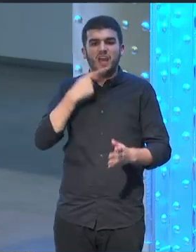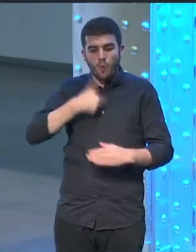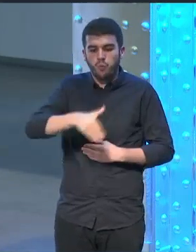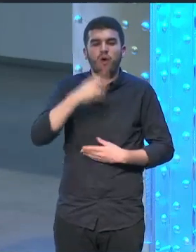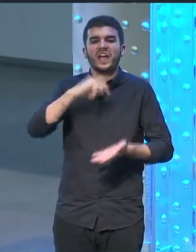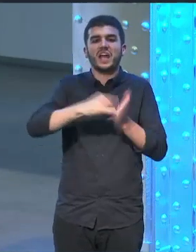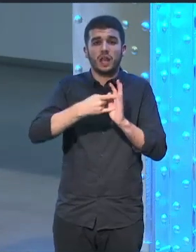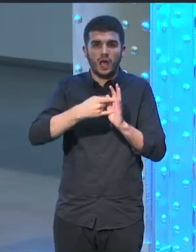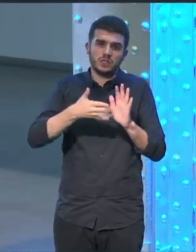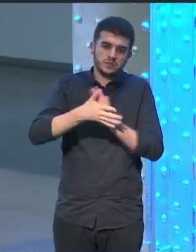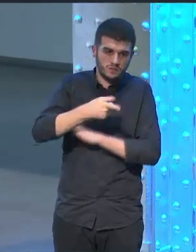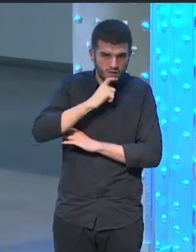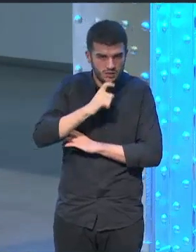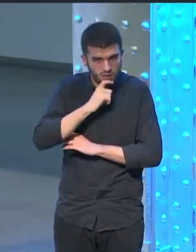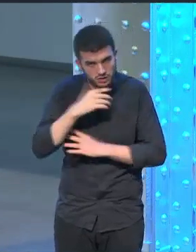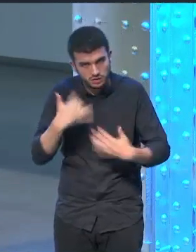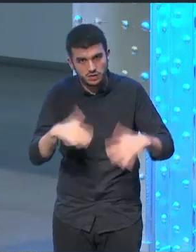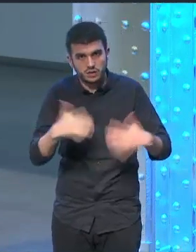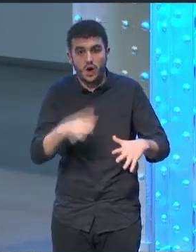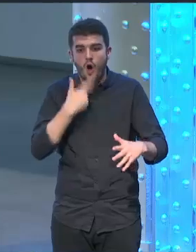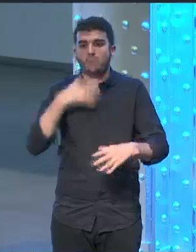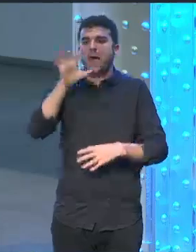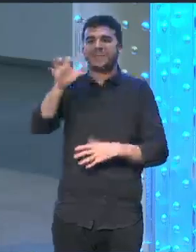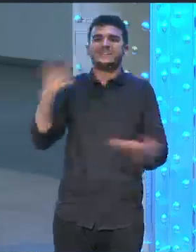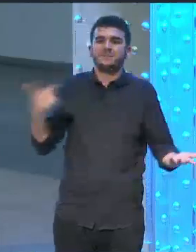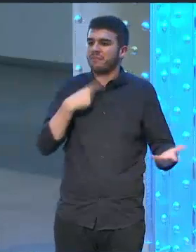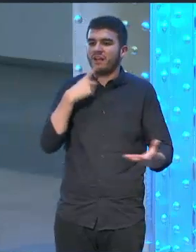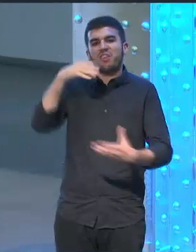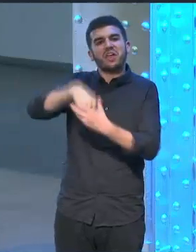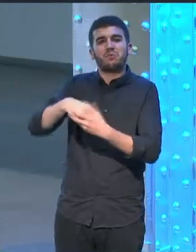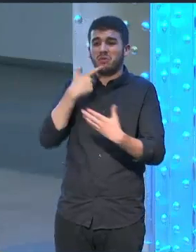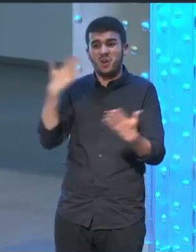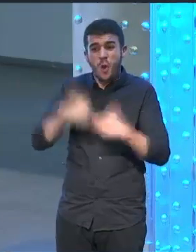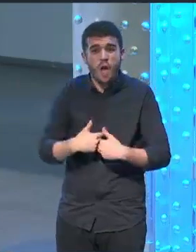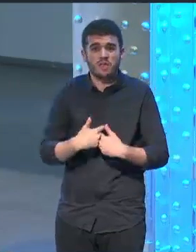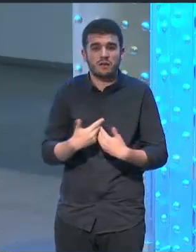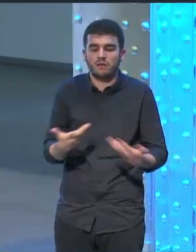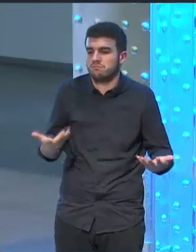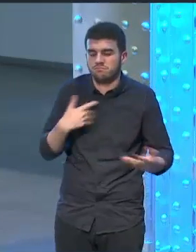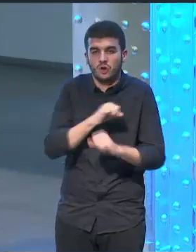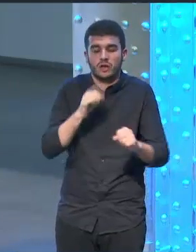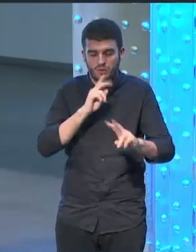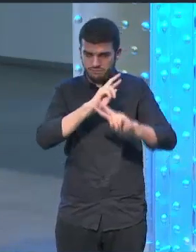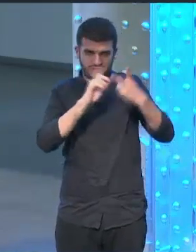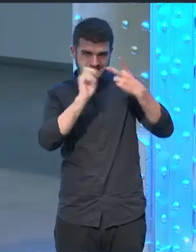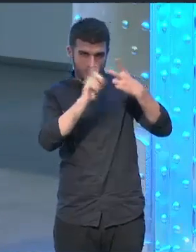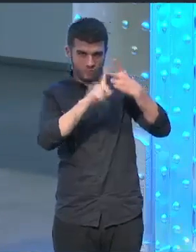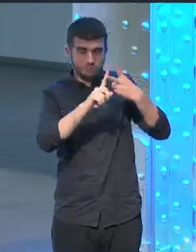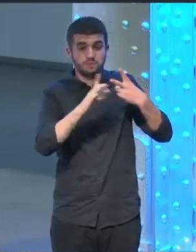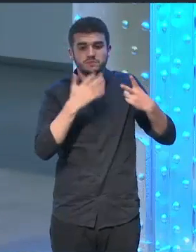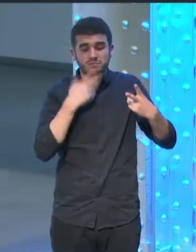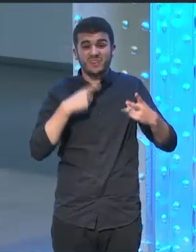va a costar más, sobre todo en países donde no está instaurado, ¿no? Segundo punto,